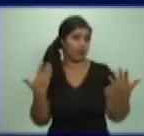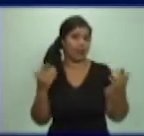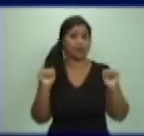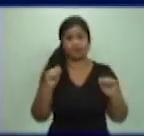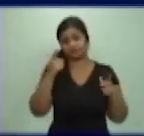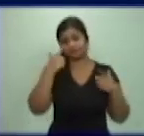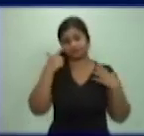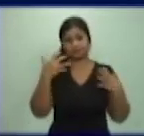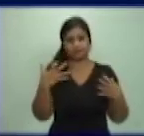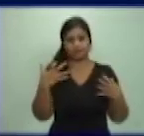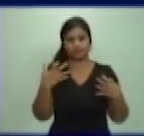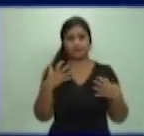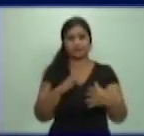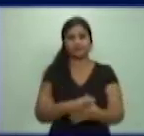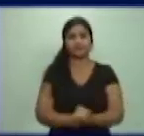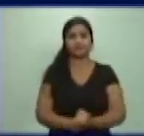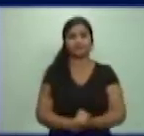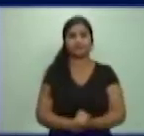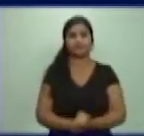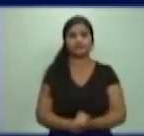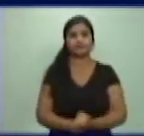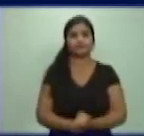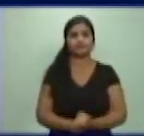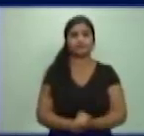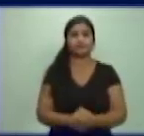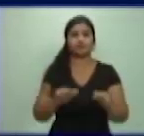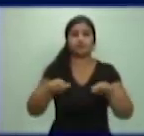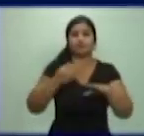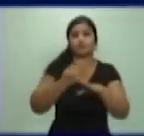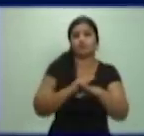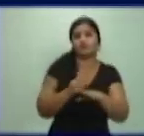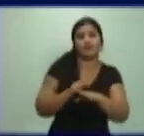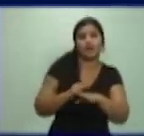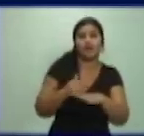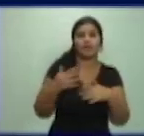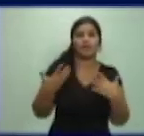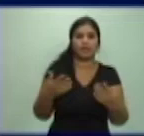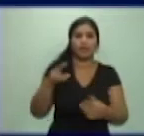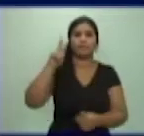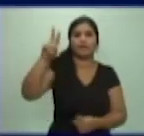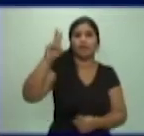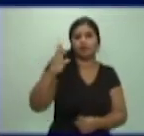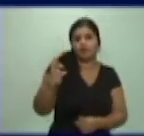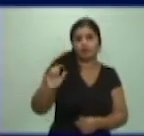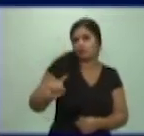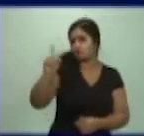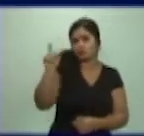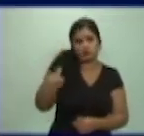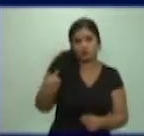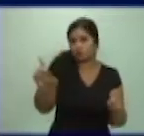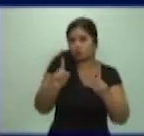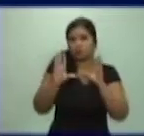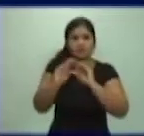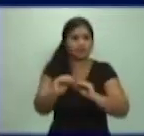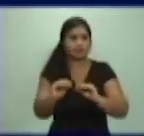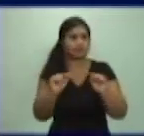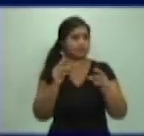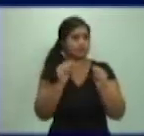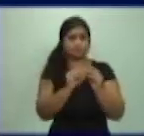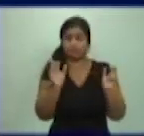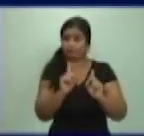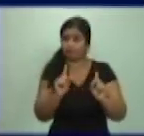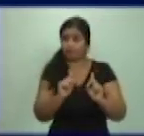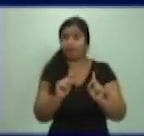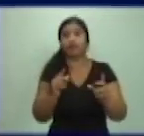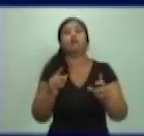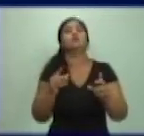esquema. No quiere decir que porque ya yo encontré el verdadero, el próximo tiene que ser falso y el próximo es no se dice, o viceversa. Puede